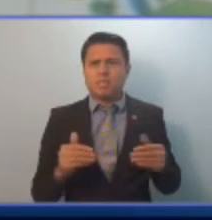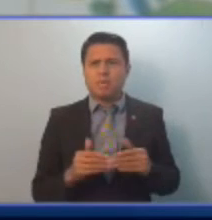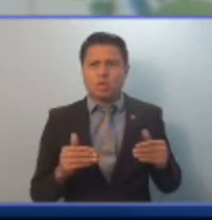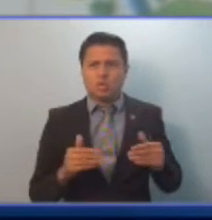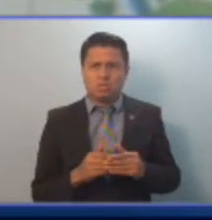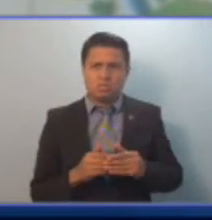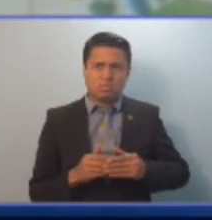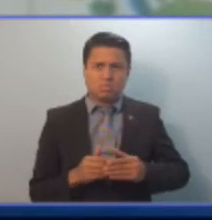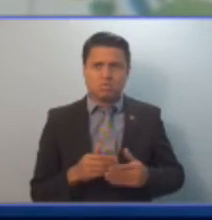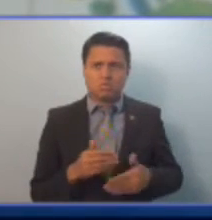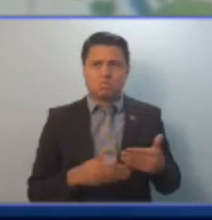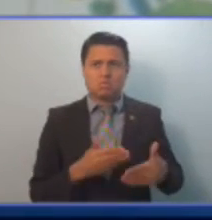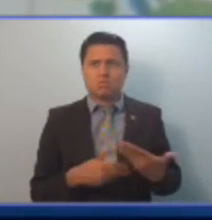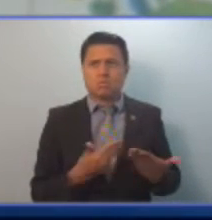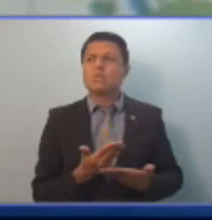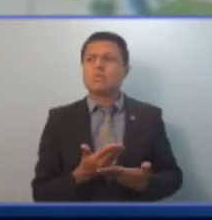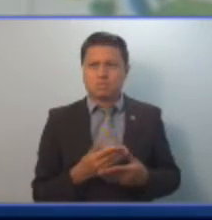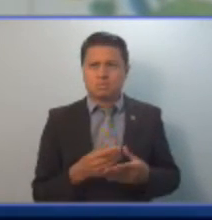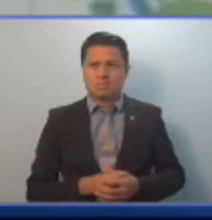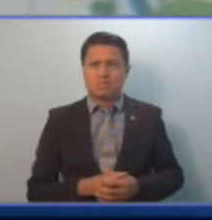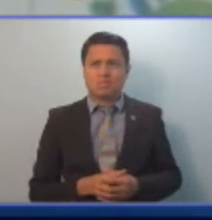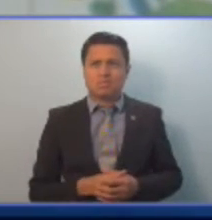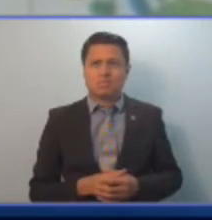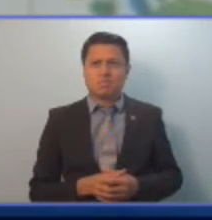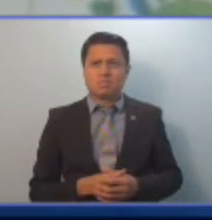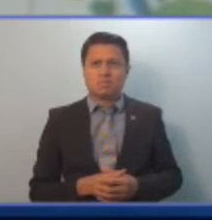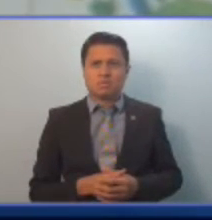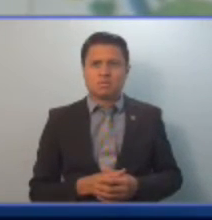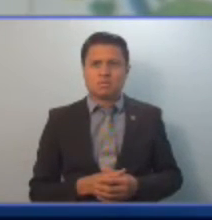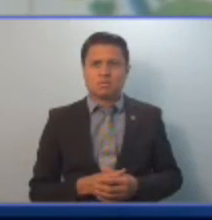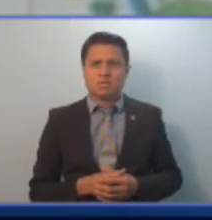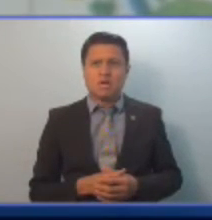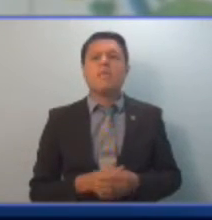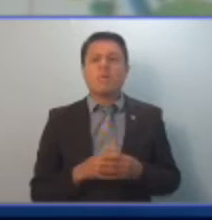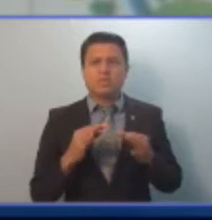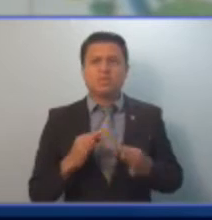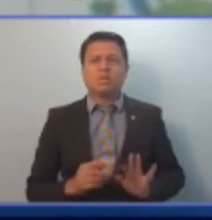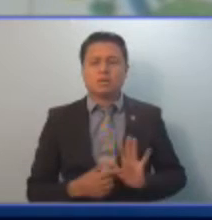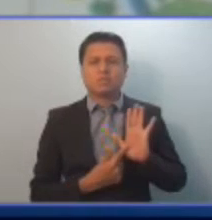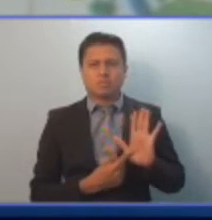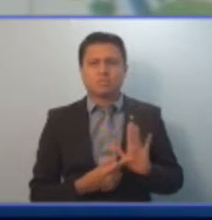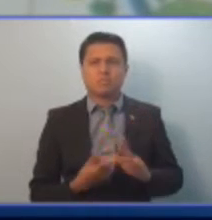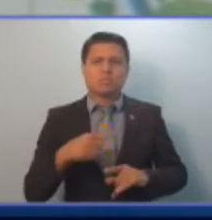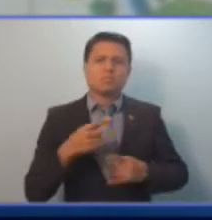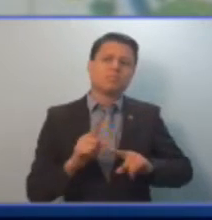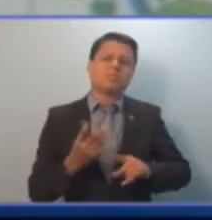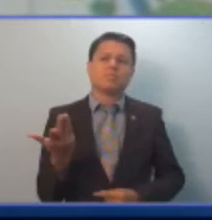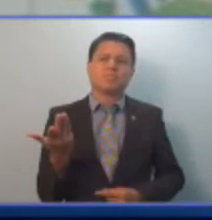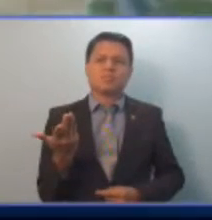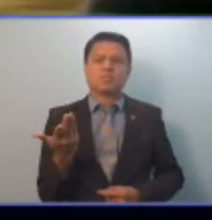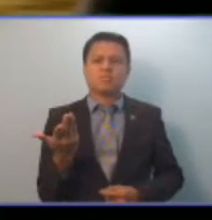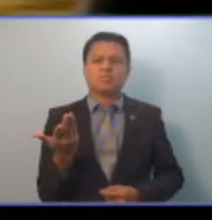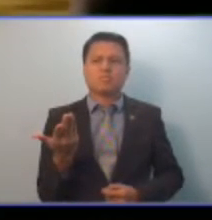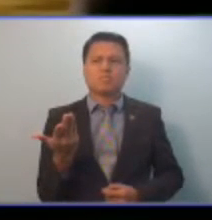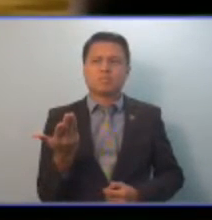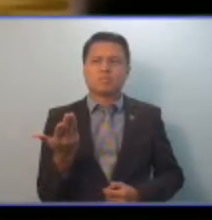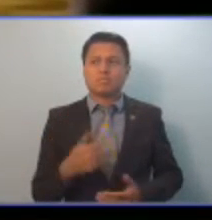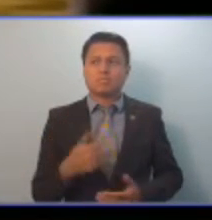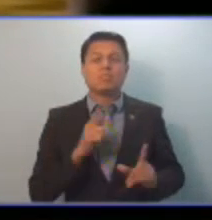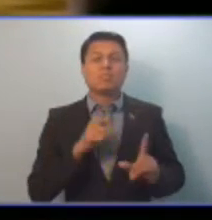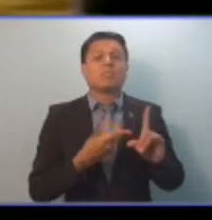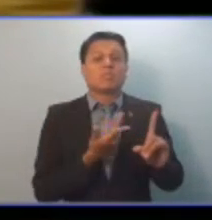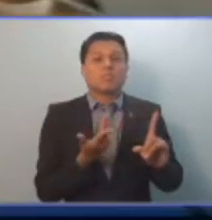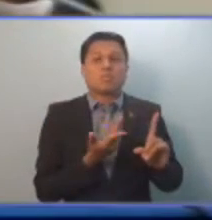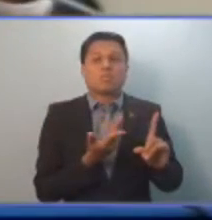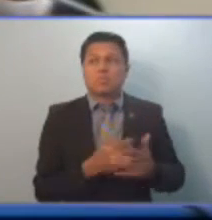me mandaban las inconstitucionalidades y llegaba a las reuniones a discutirlas. ¿Estaba en disponibilidad entonces